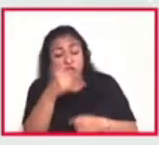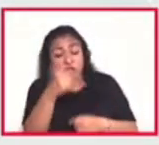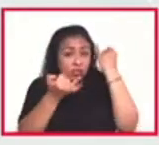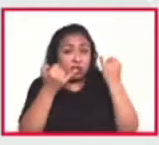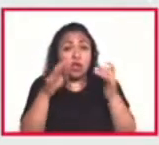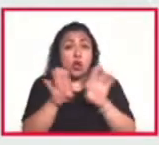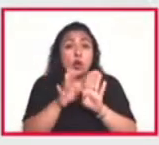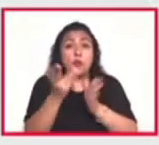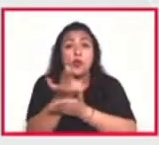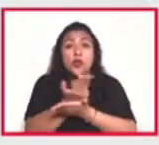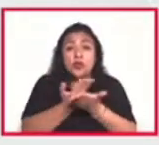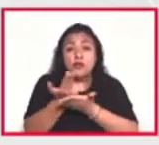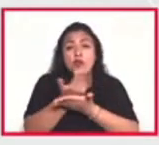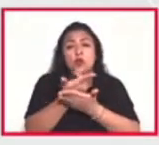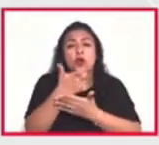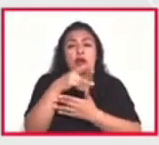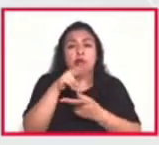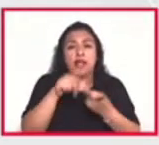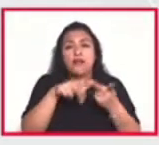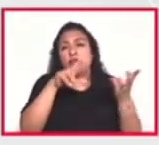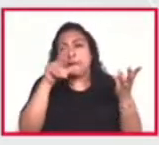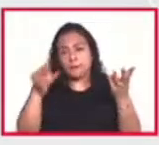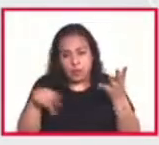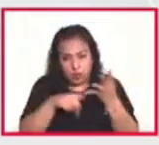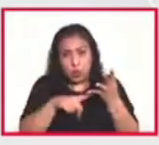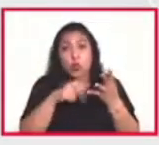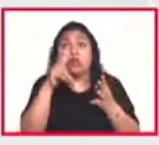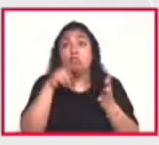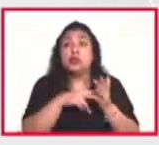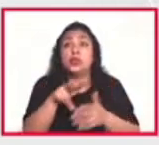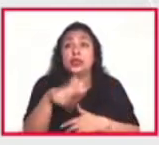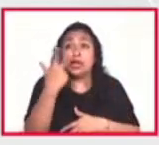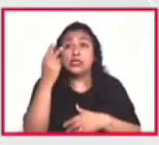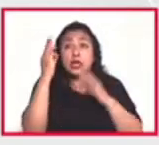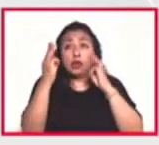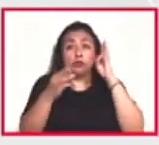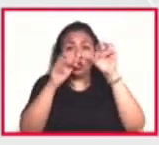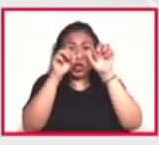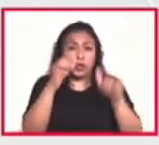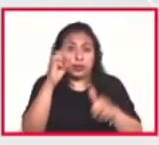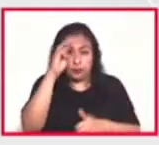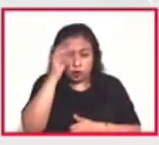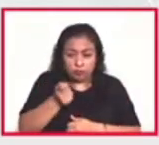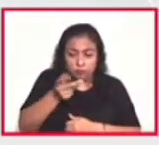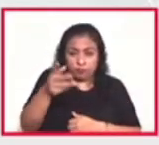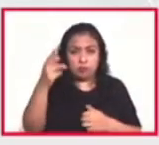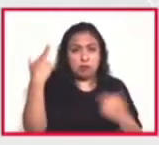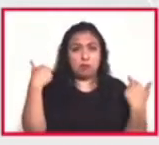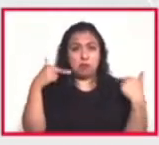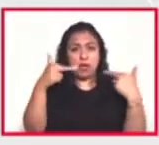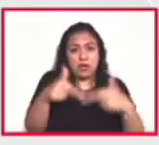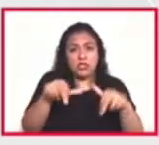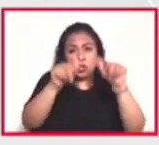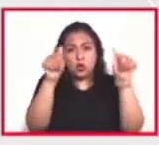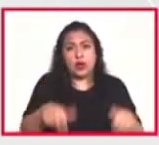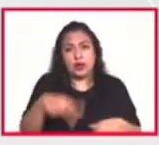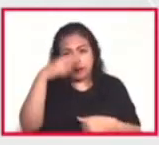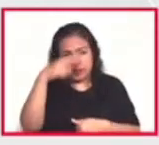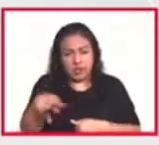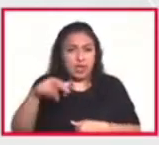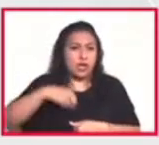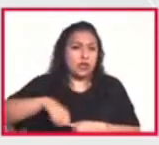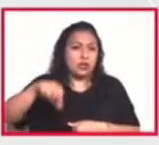del dibujo, la gráfica, la pintura, y en 2003 el Museo de Arte de Monterrey lo nombró Maestro del Arte Mexicano del